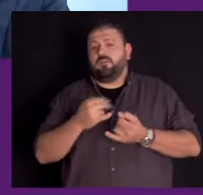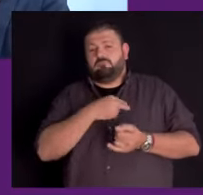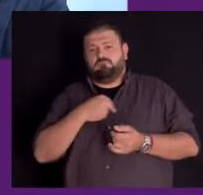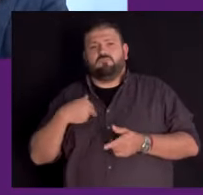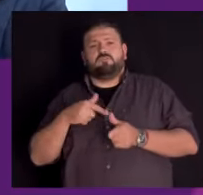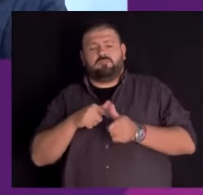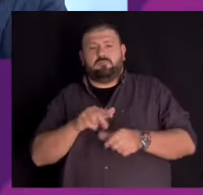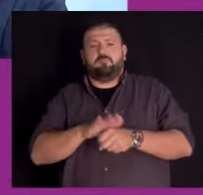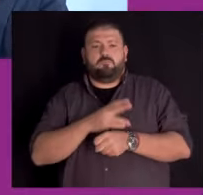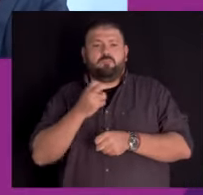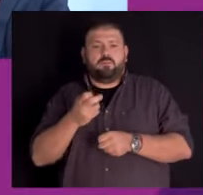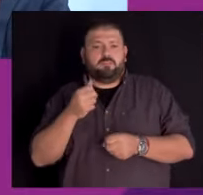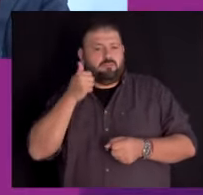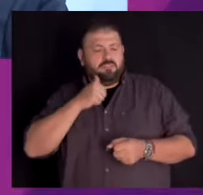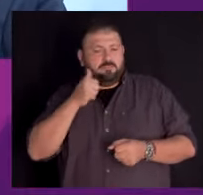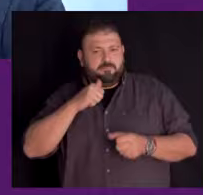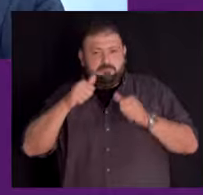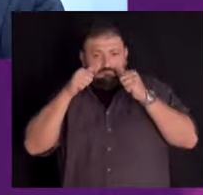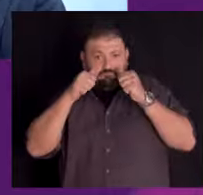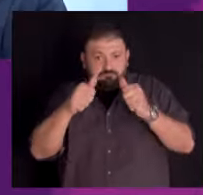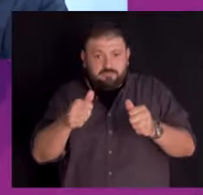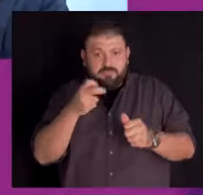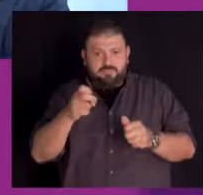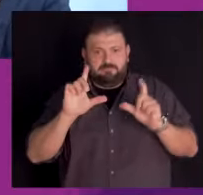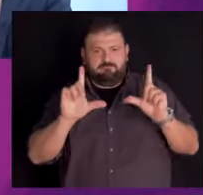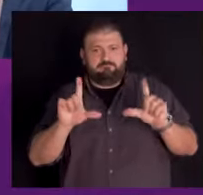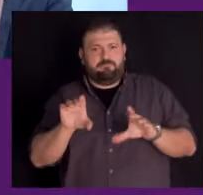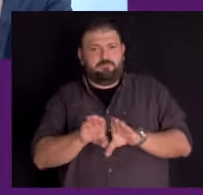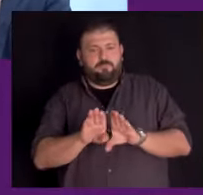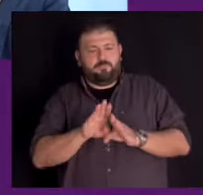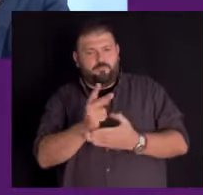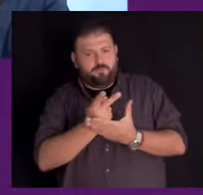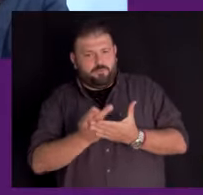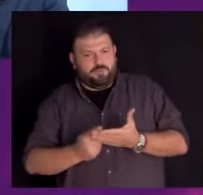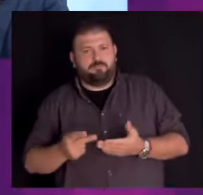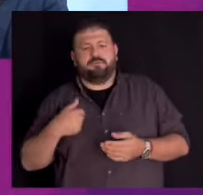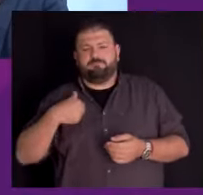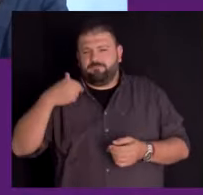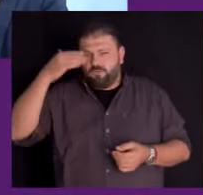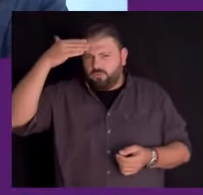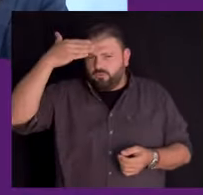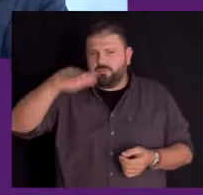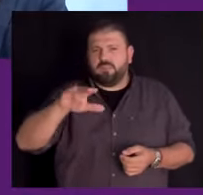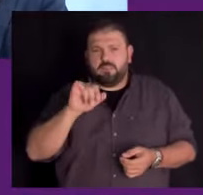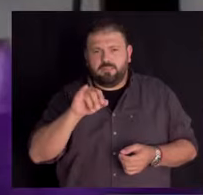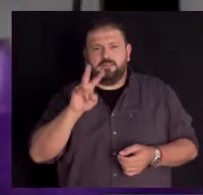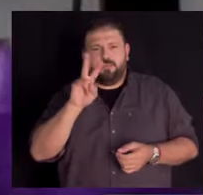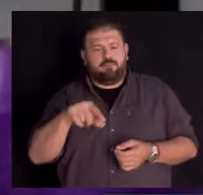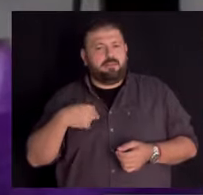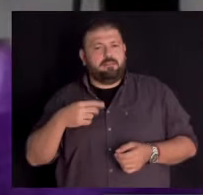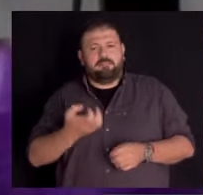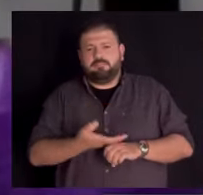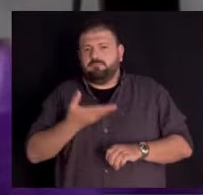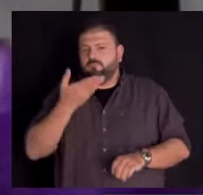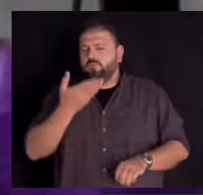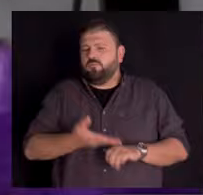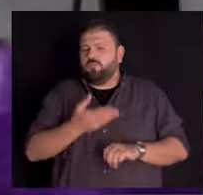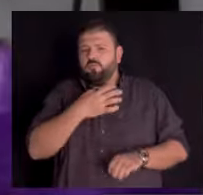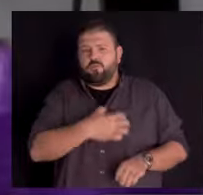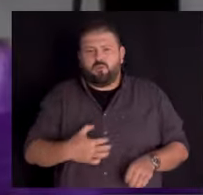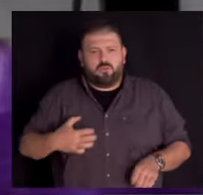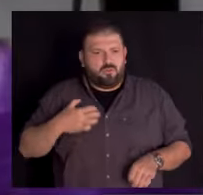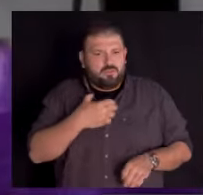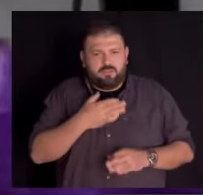eso estamos acá también ya muy atentos desde el foro. Yo lo sé, Eduardo, y la verdad es que estamos súper contentos y bueno, más